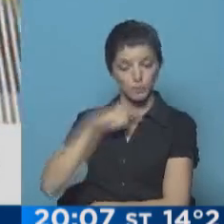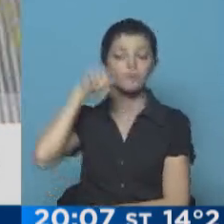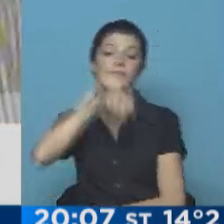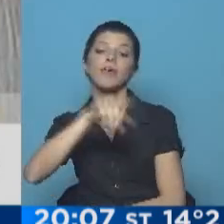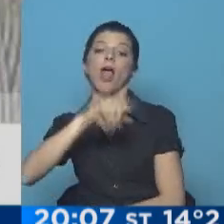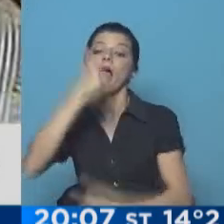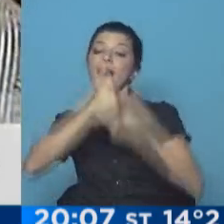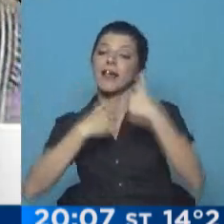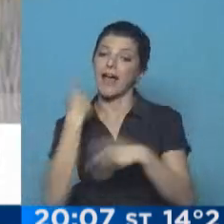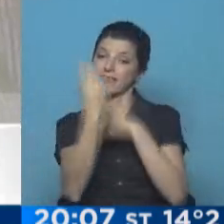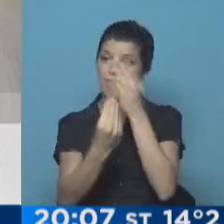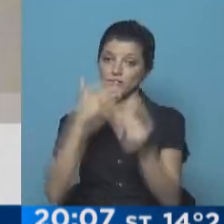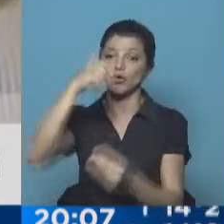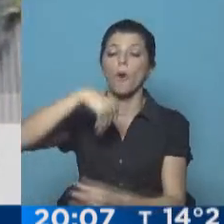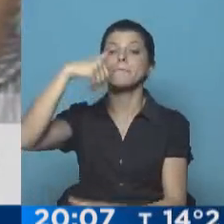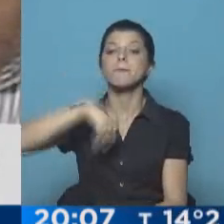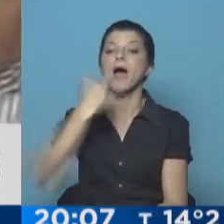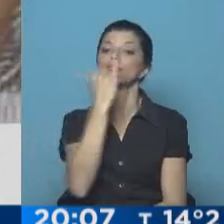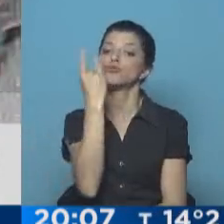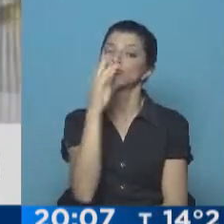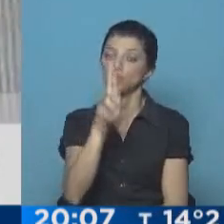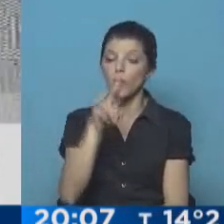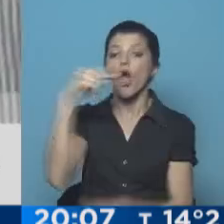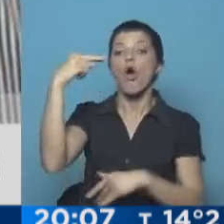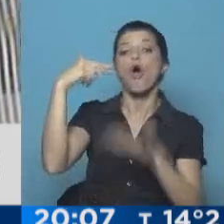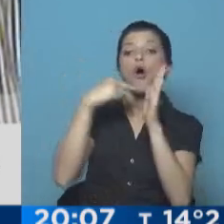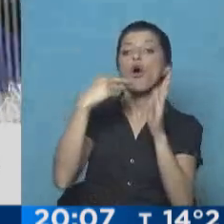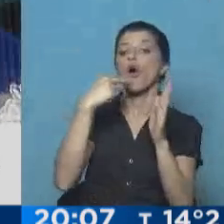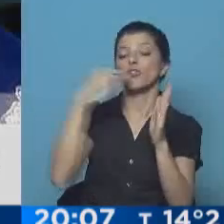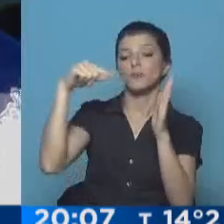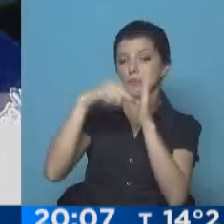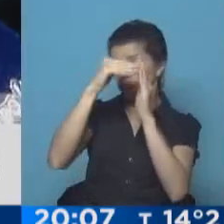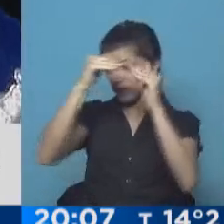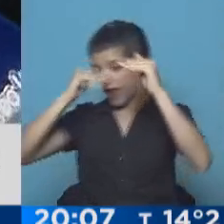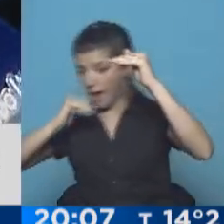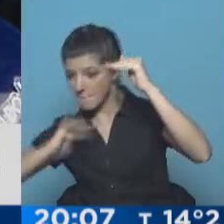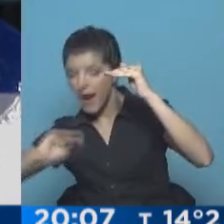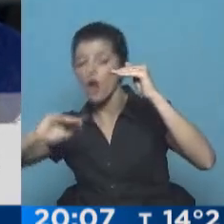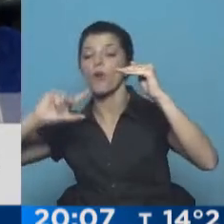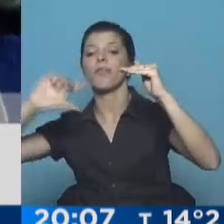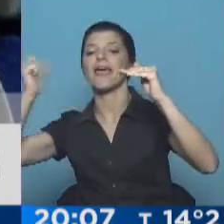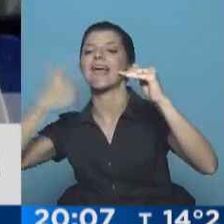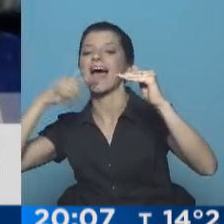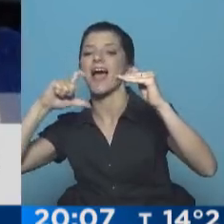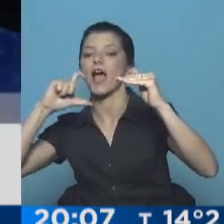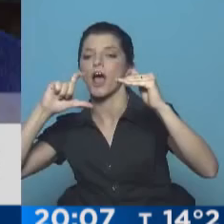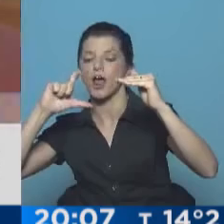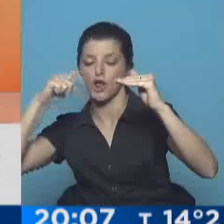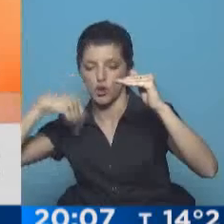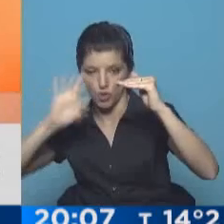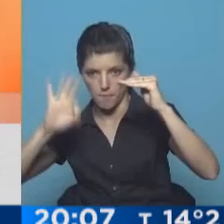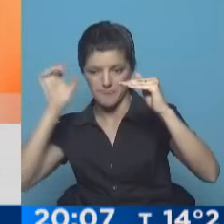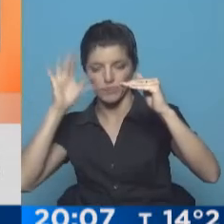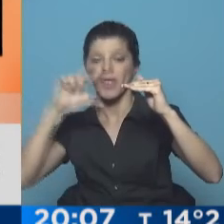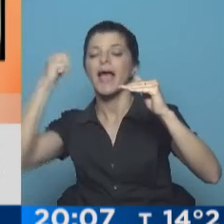Juan Mansur se había impuesto por más de 11 puntos de ventaja respecto del radical José Cano. Hoy